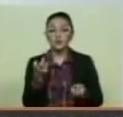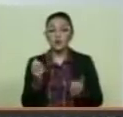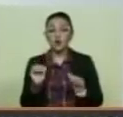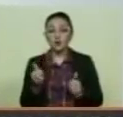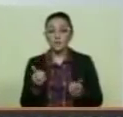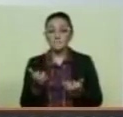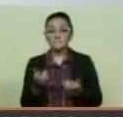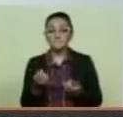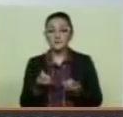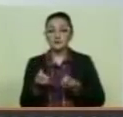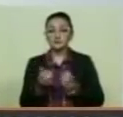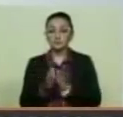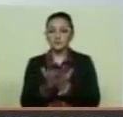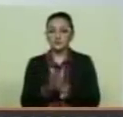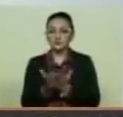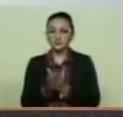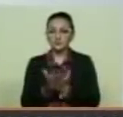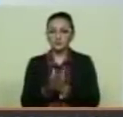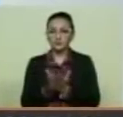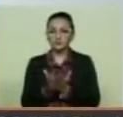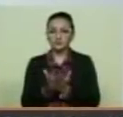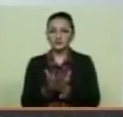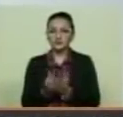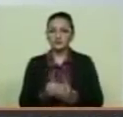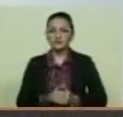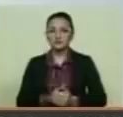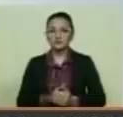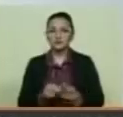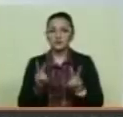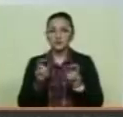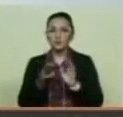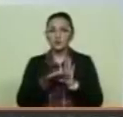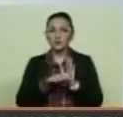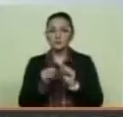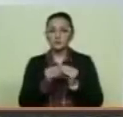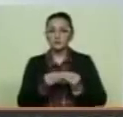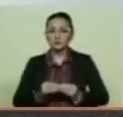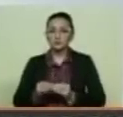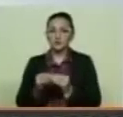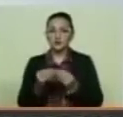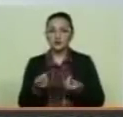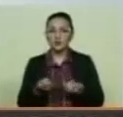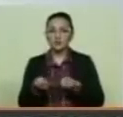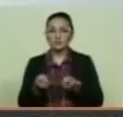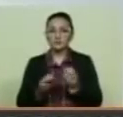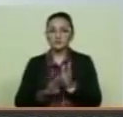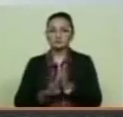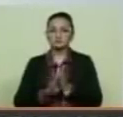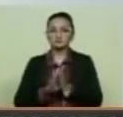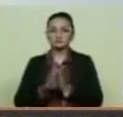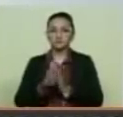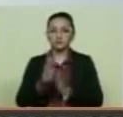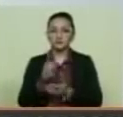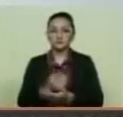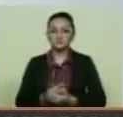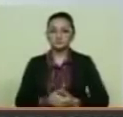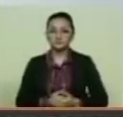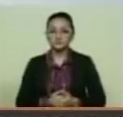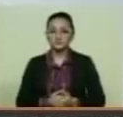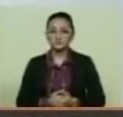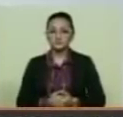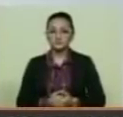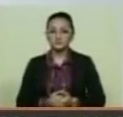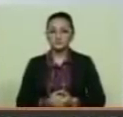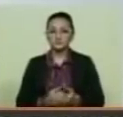el servicio de pasaporte en el marco del nuevo programa de recuperación económica, crecimiento y prosperidad y con